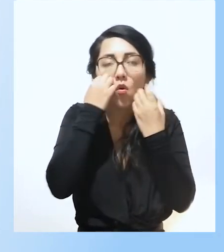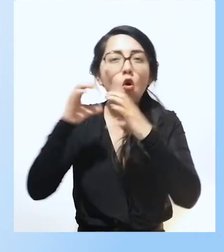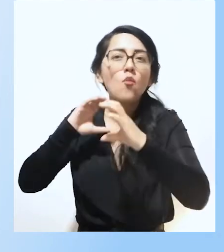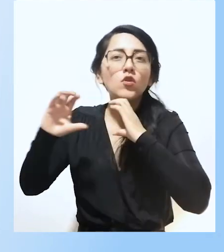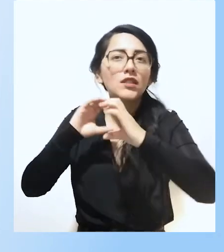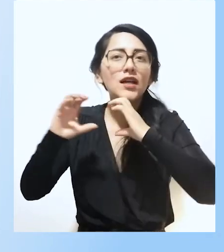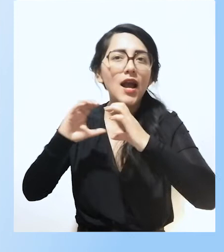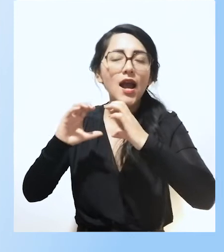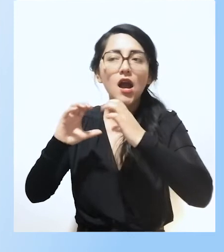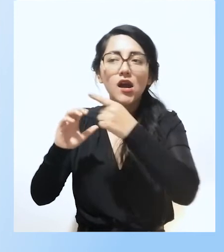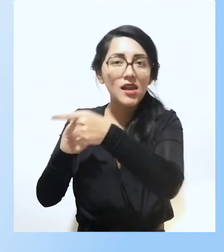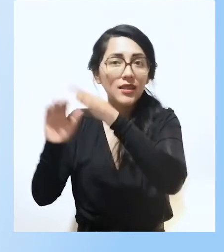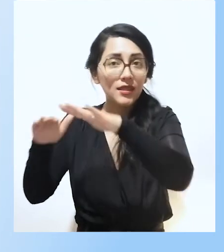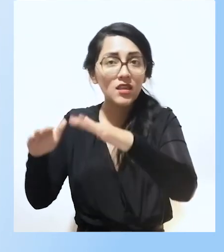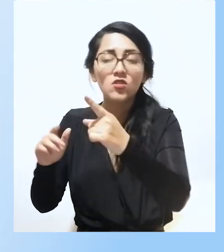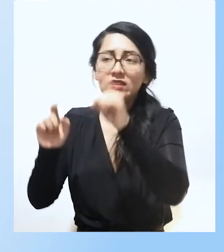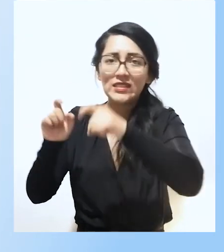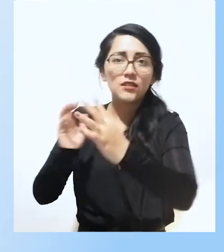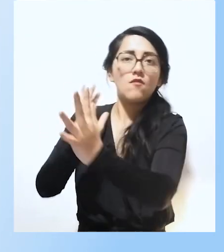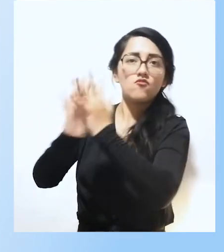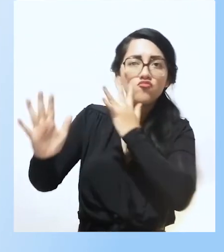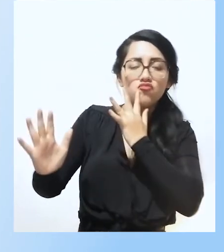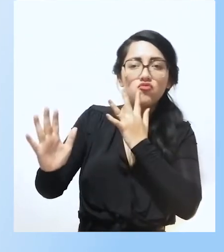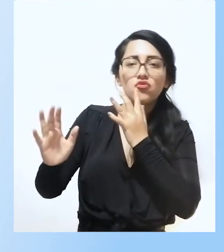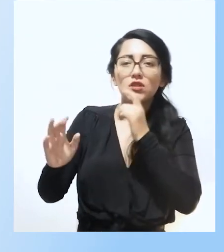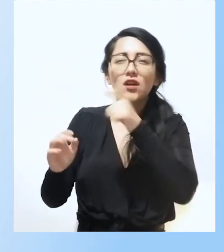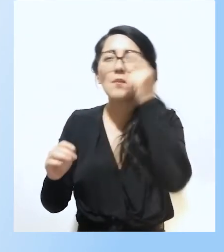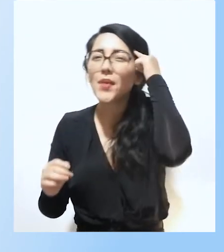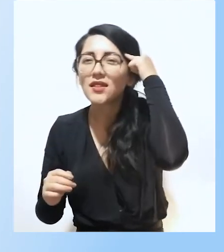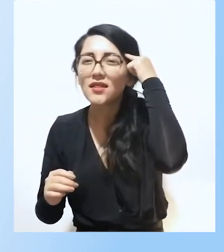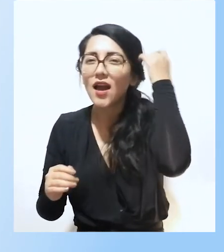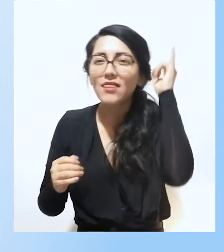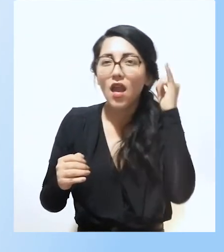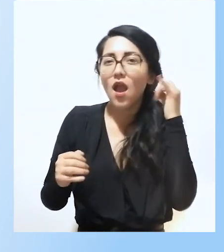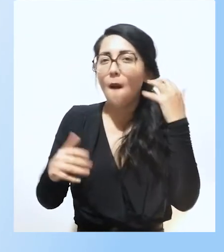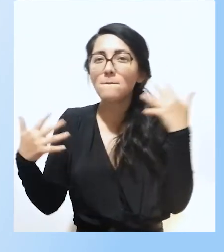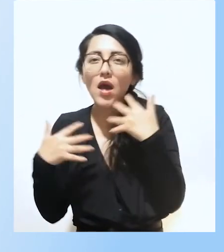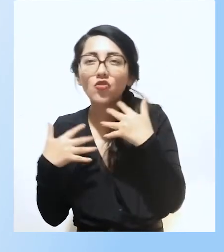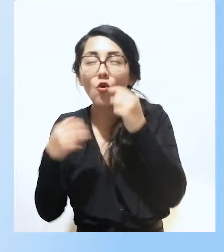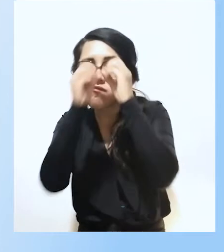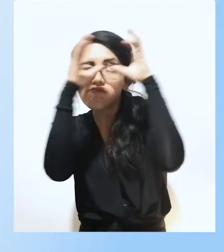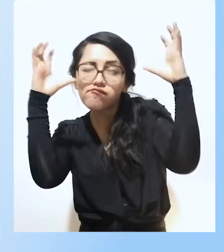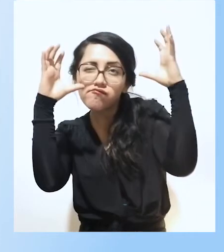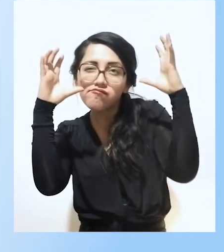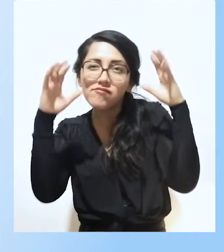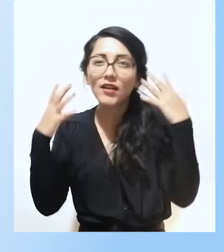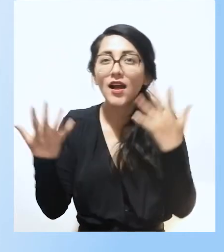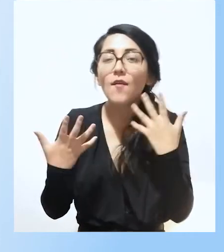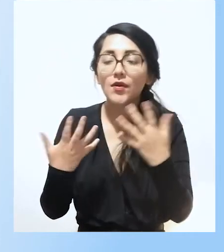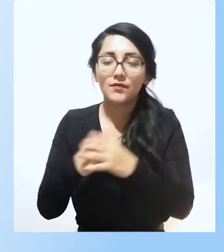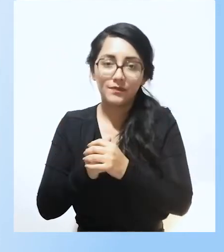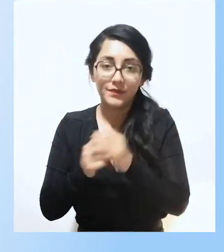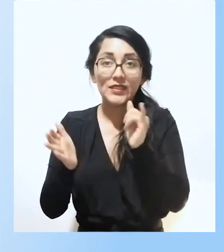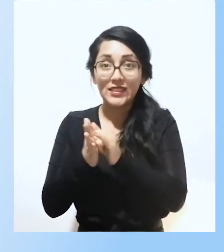comunicarse, tiene que contarnos lo que le sucede, lo que piensa, sus miedos, sus expectativas, sus ilusiones. Y por supuesto